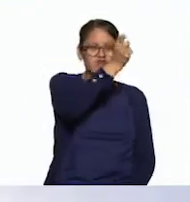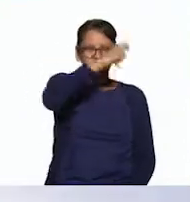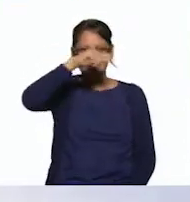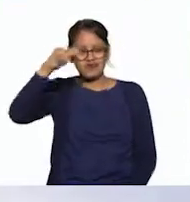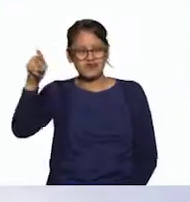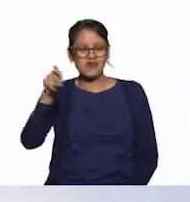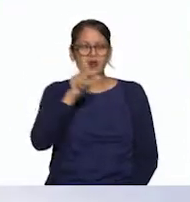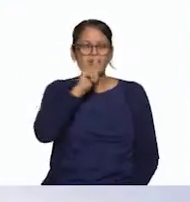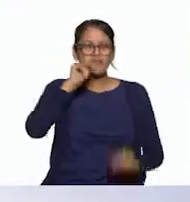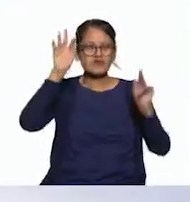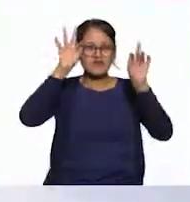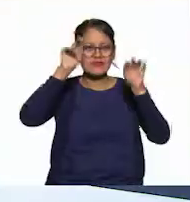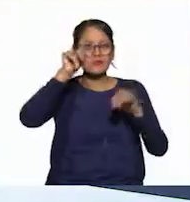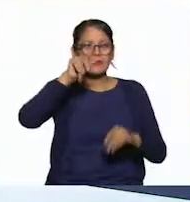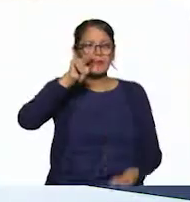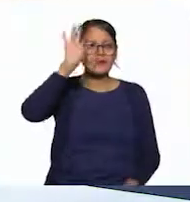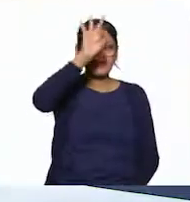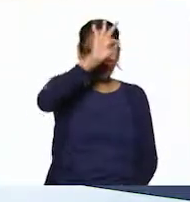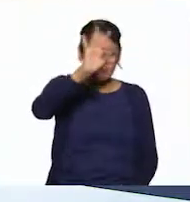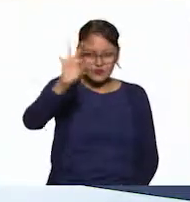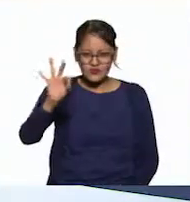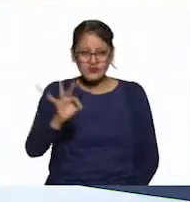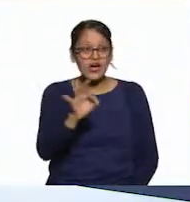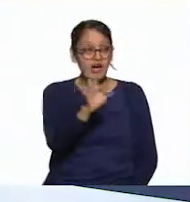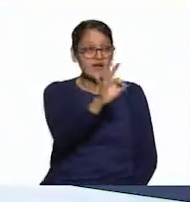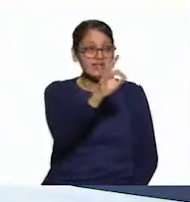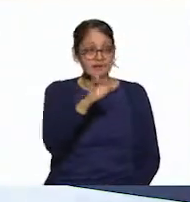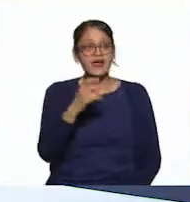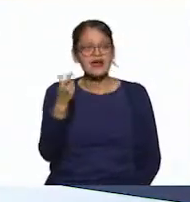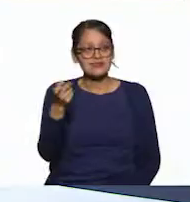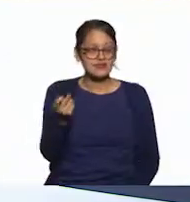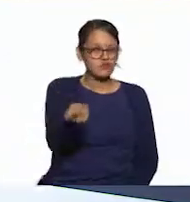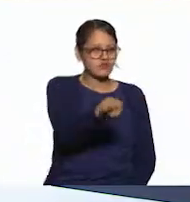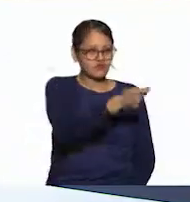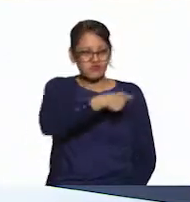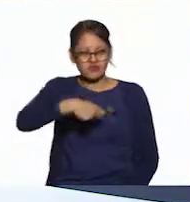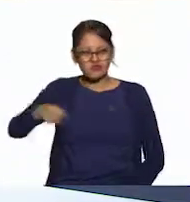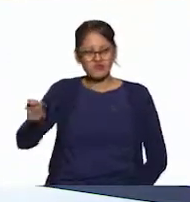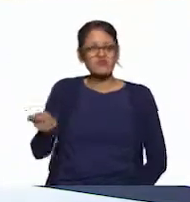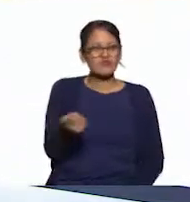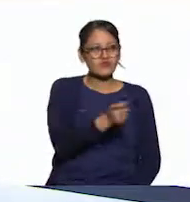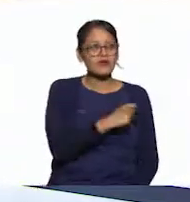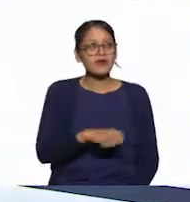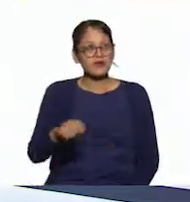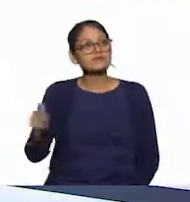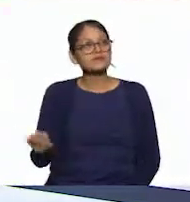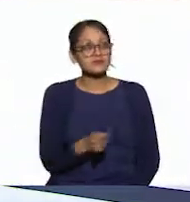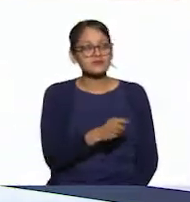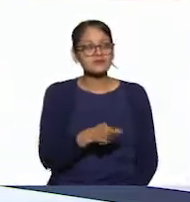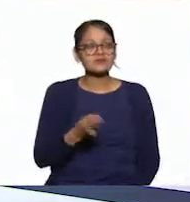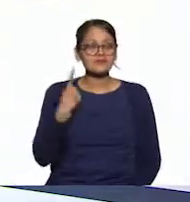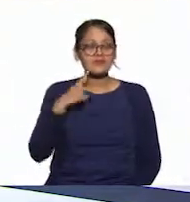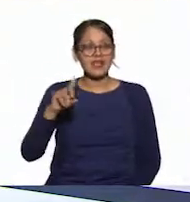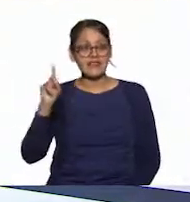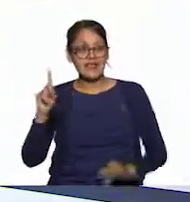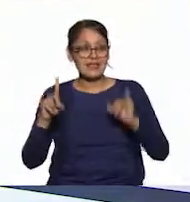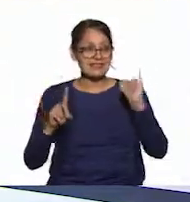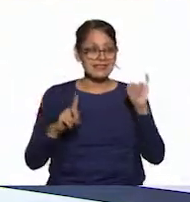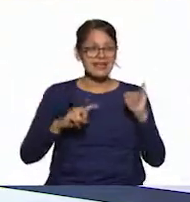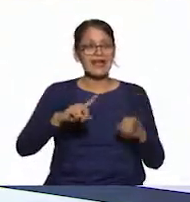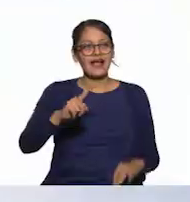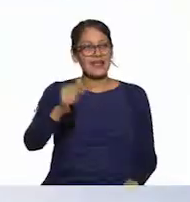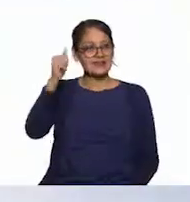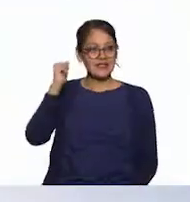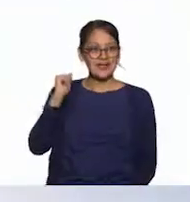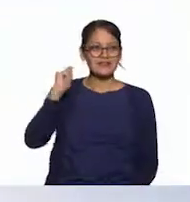¡Ay, fuera! ¡Fuera! ¡Fuera! Y siempre moviéndome a esta altura, ¿verdad? Exactamente. A esta altura. A la derecha, a la izquierda, atrás, adelante,